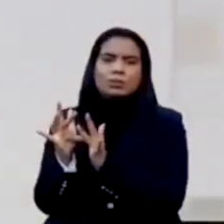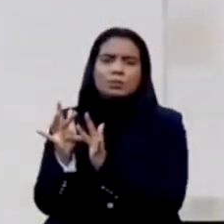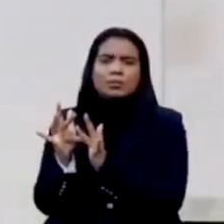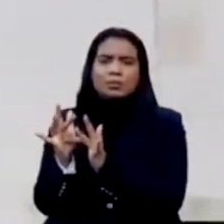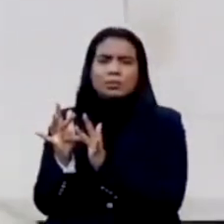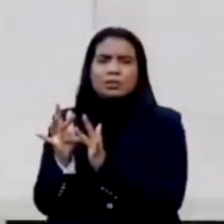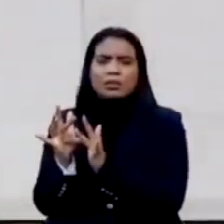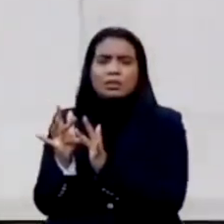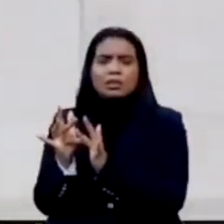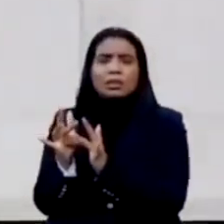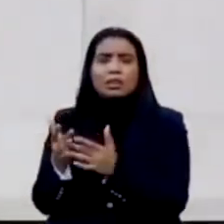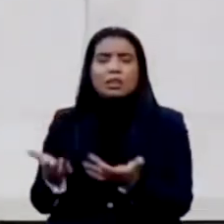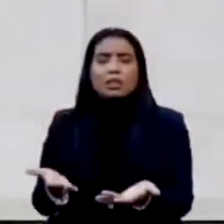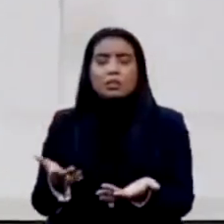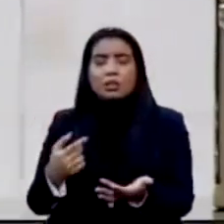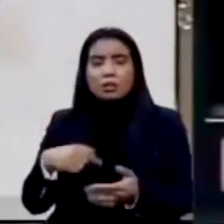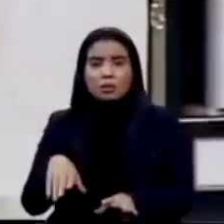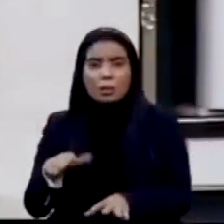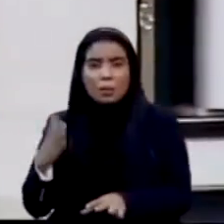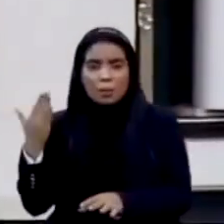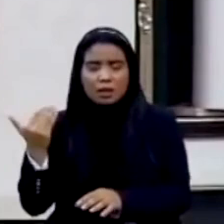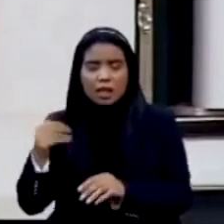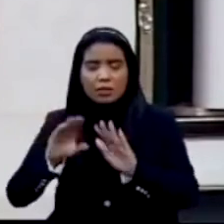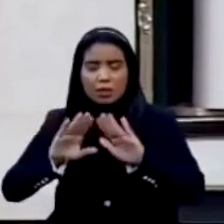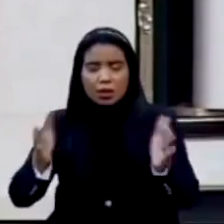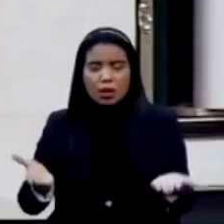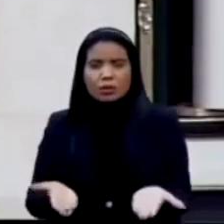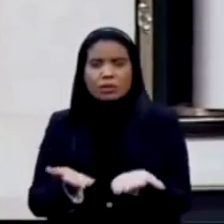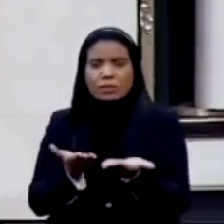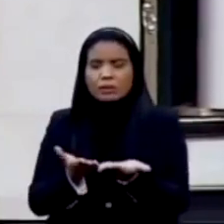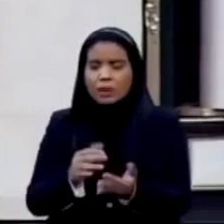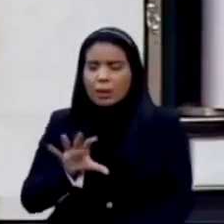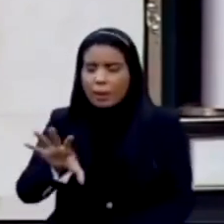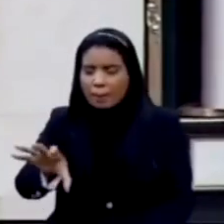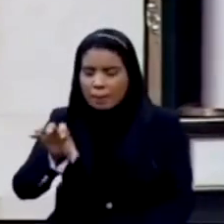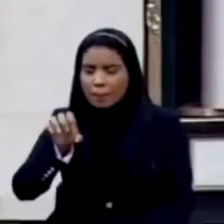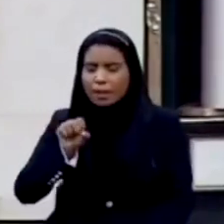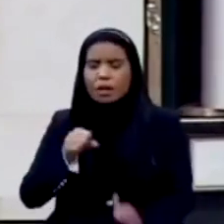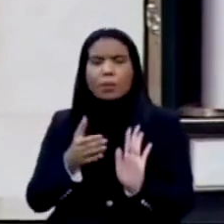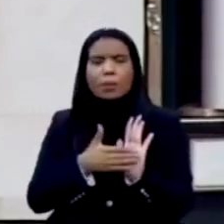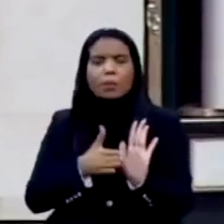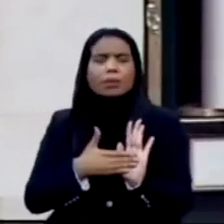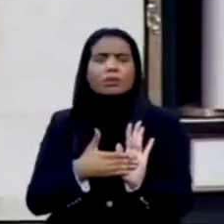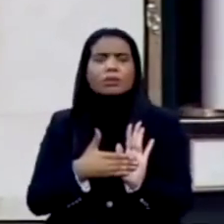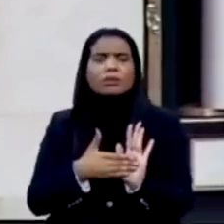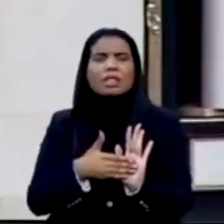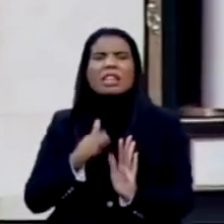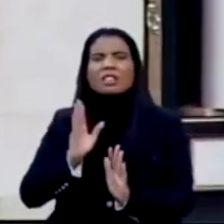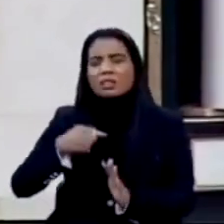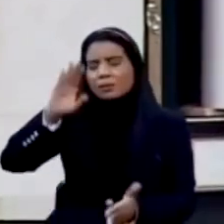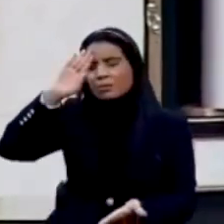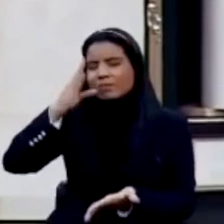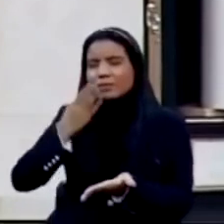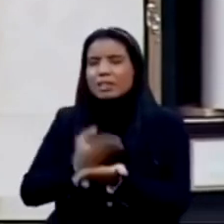subió en el altar para agarrar el sobre ella estaba empeñando porque ella creyó